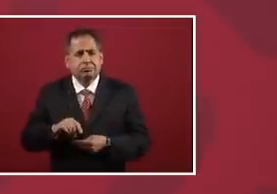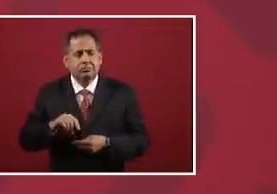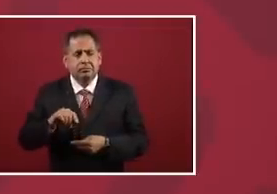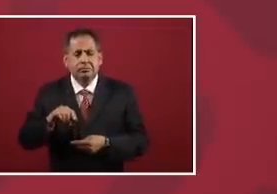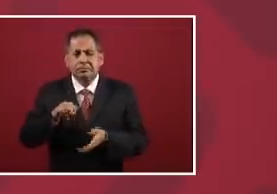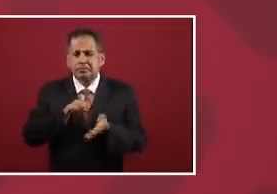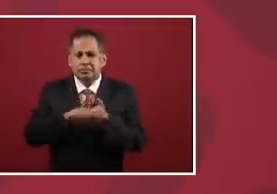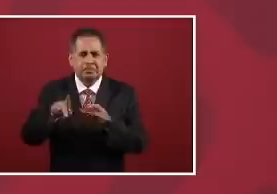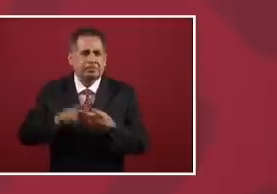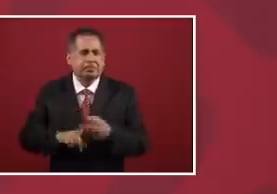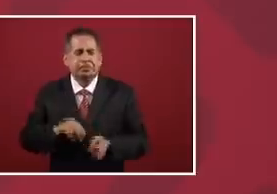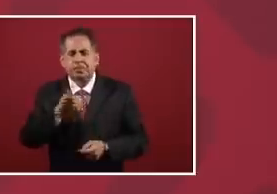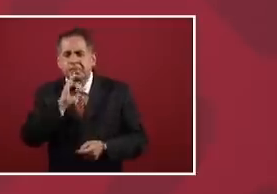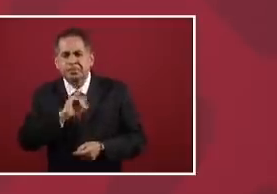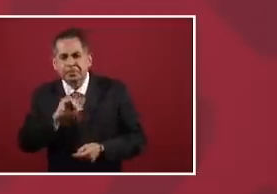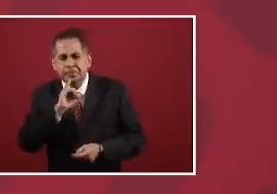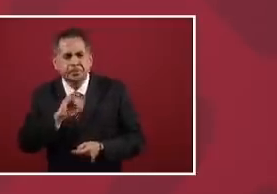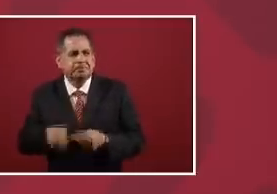Pedro Infante,